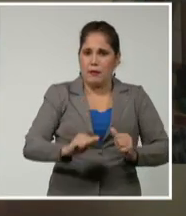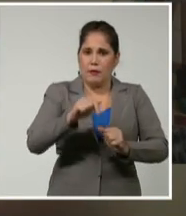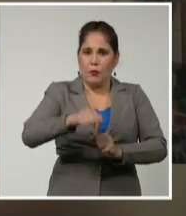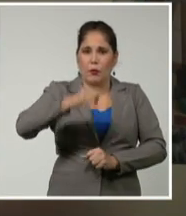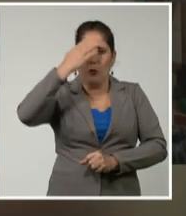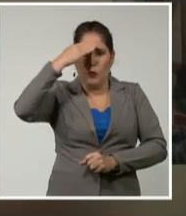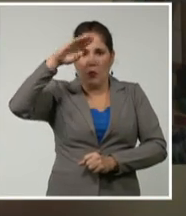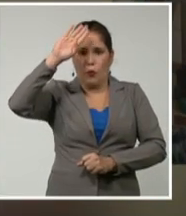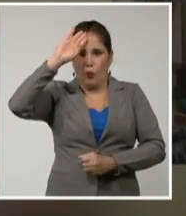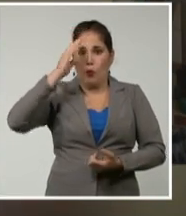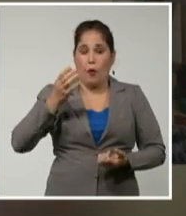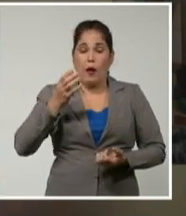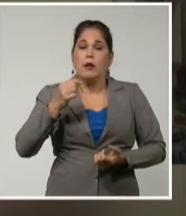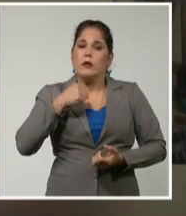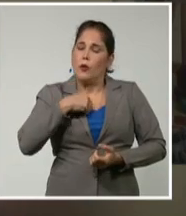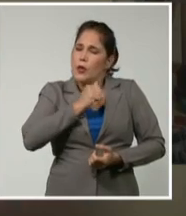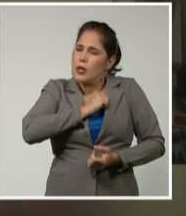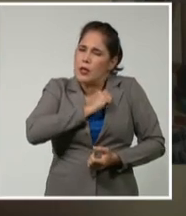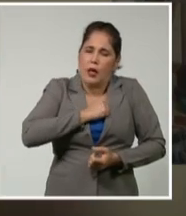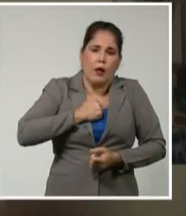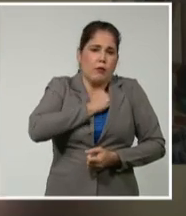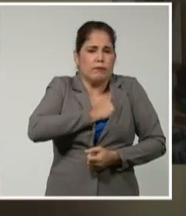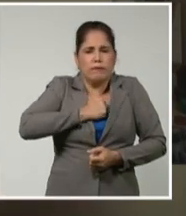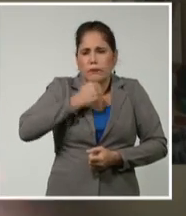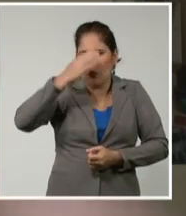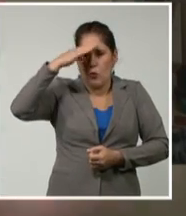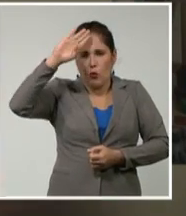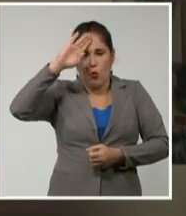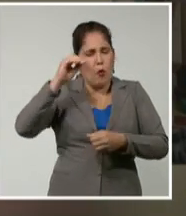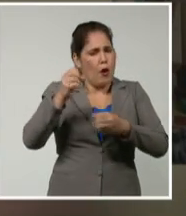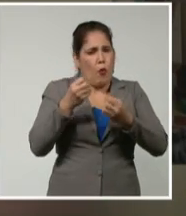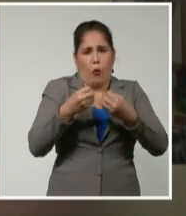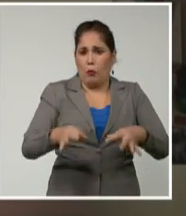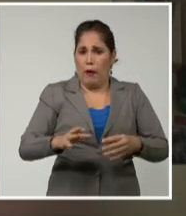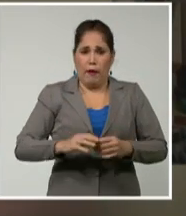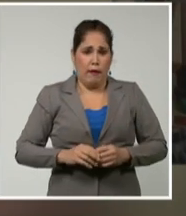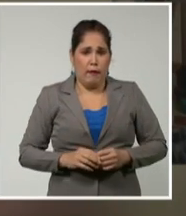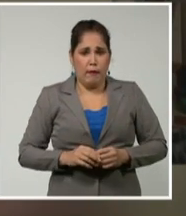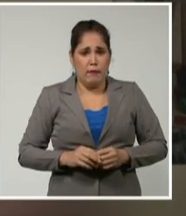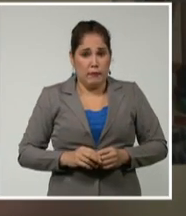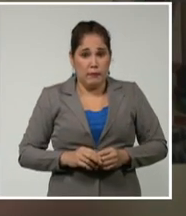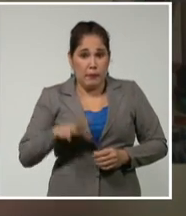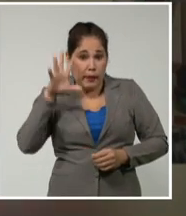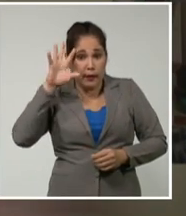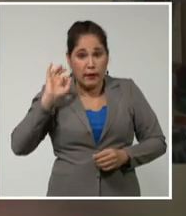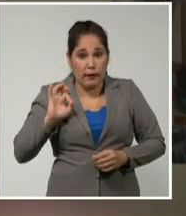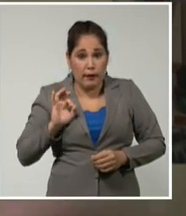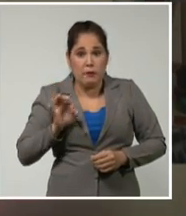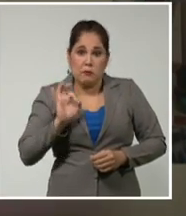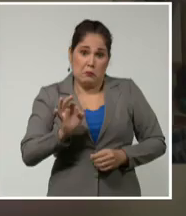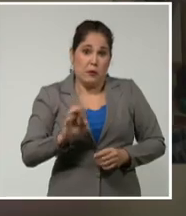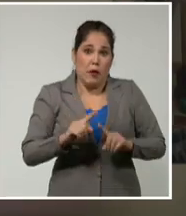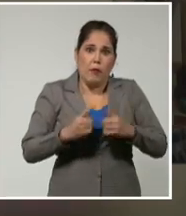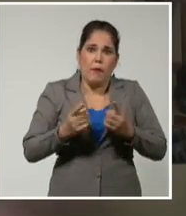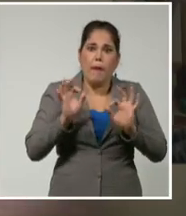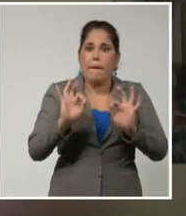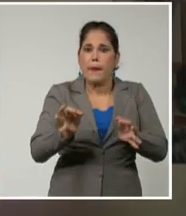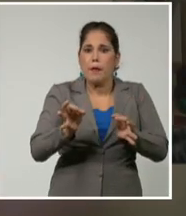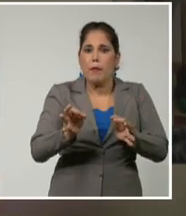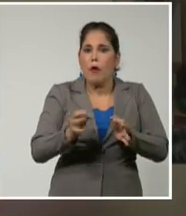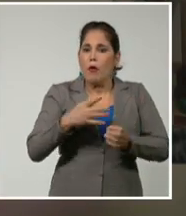país. Yo quiero este país como puede querer cualquier cubano. ¿Entiendes? Y por eso estoy